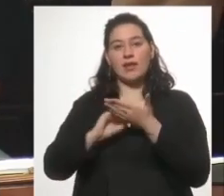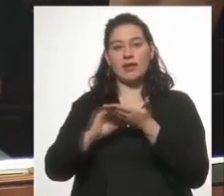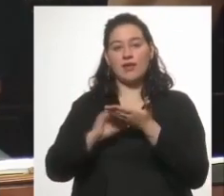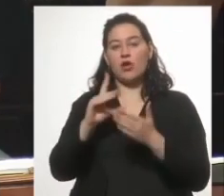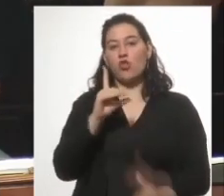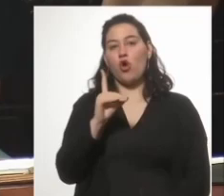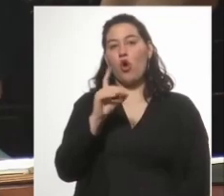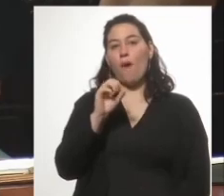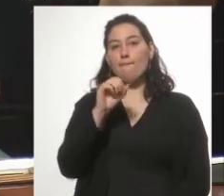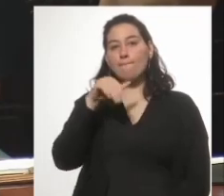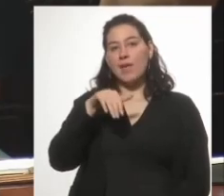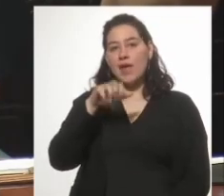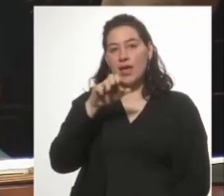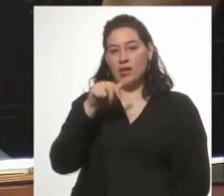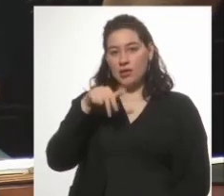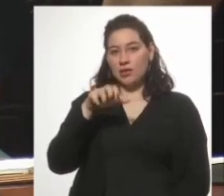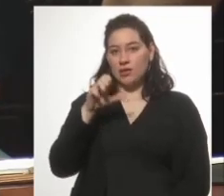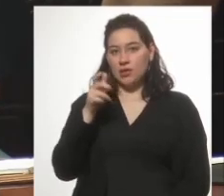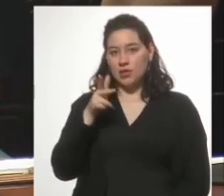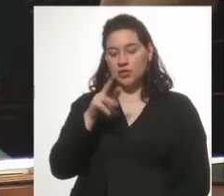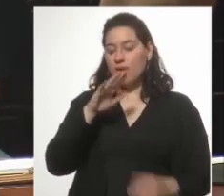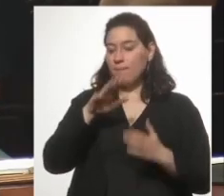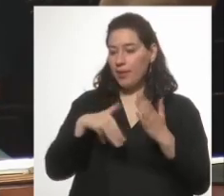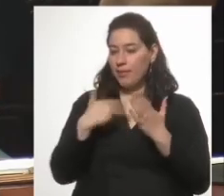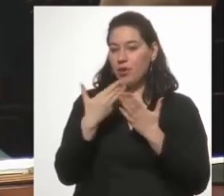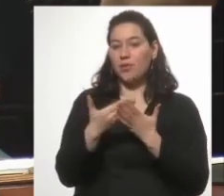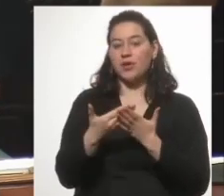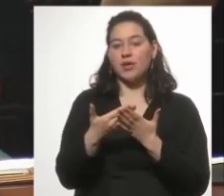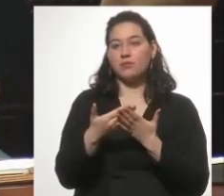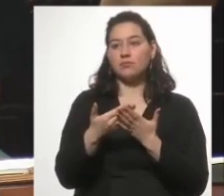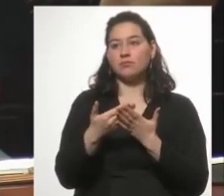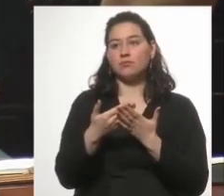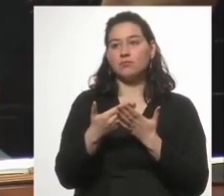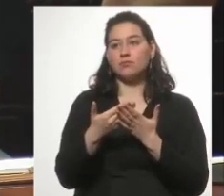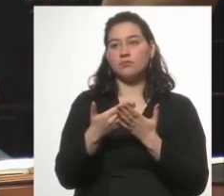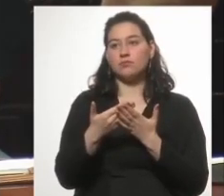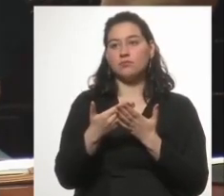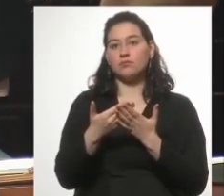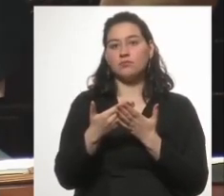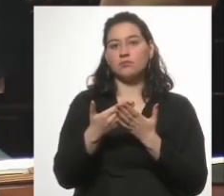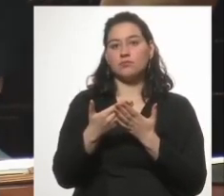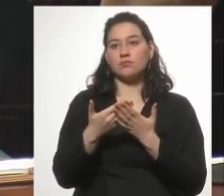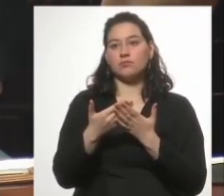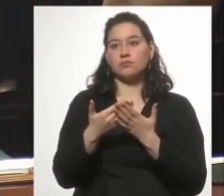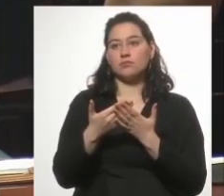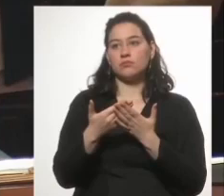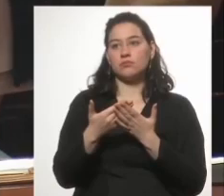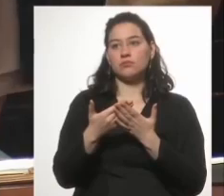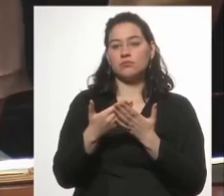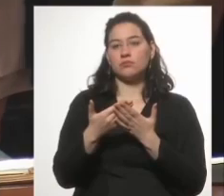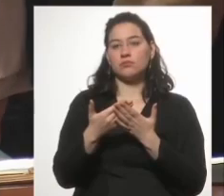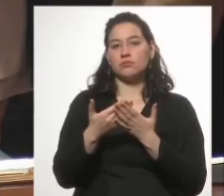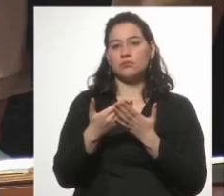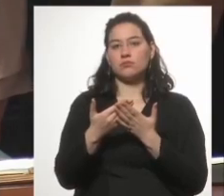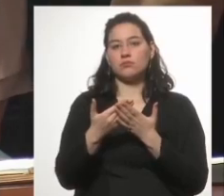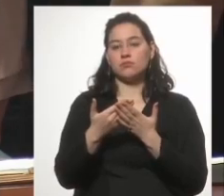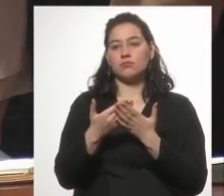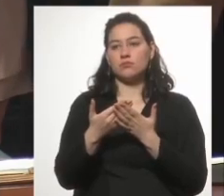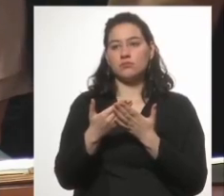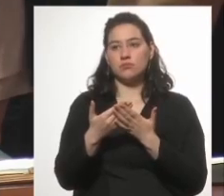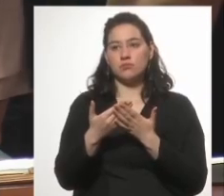Domenech me propone públicamente encabezar al recientemente